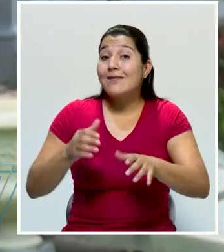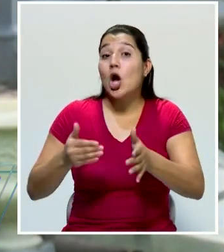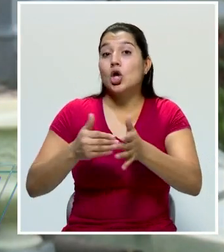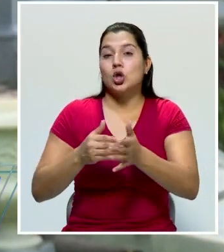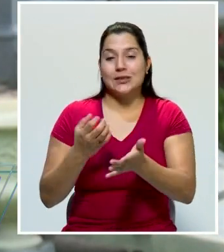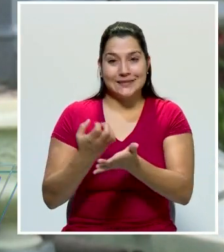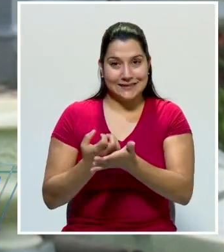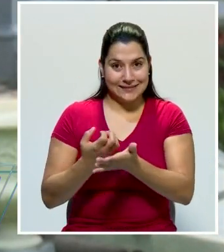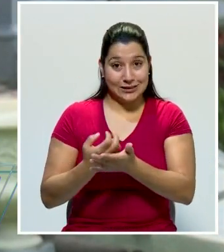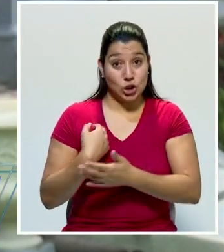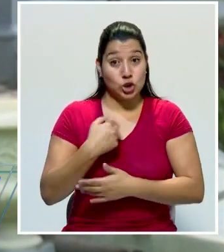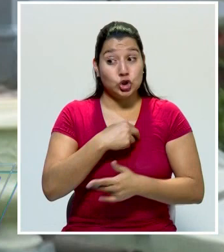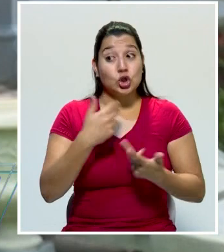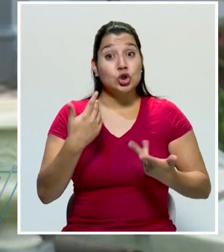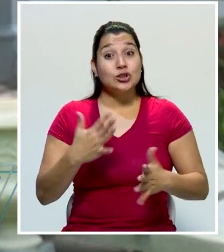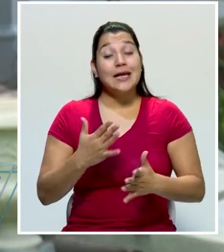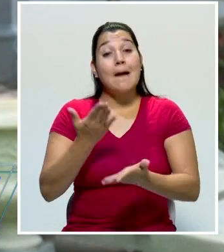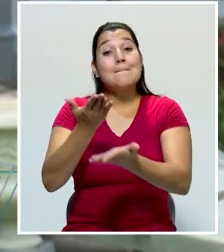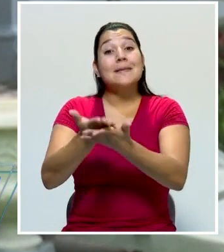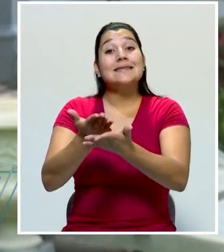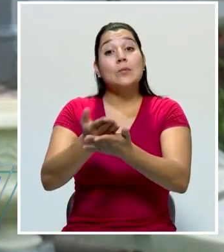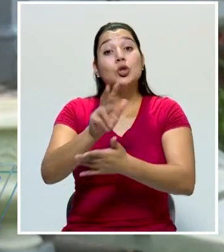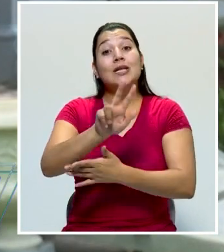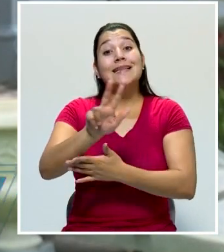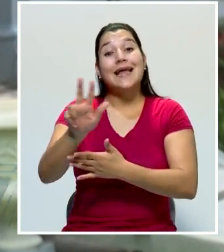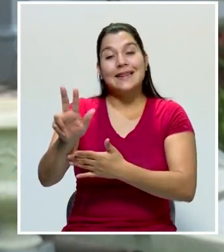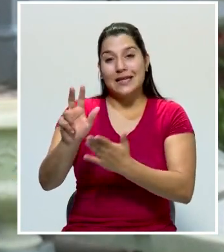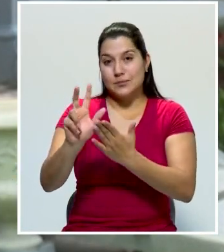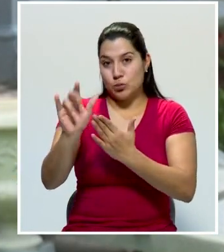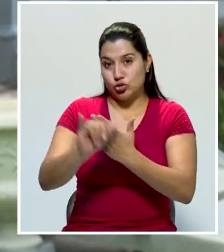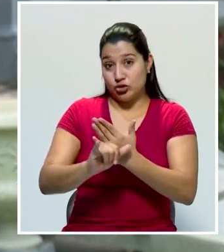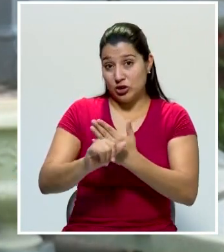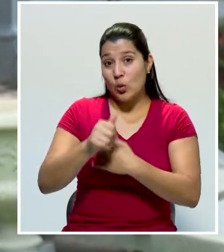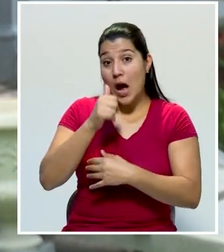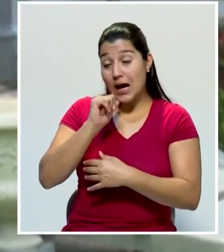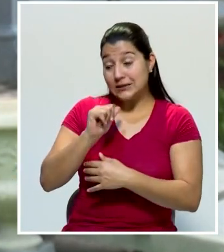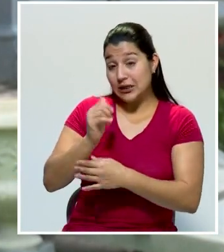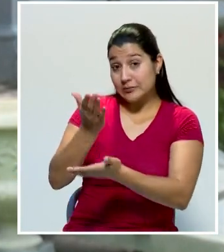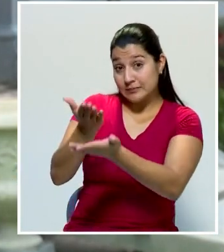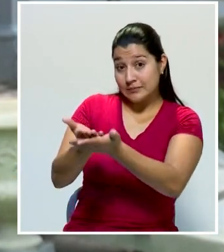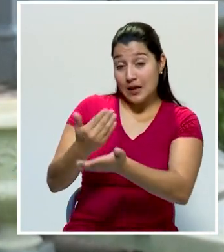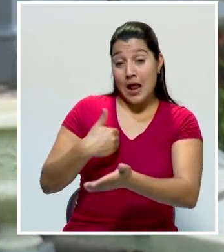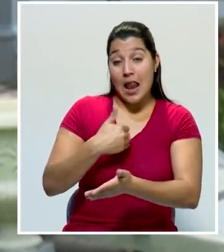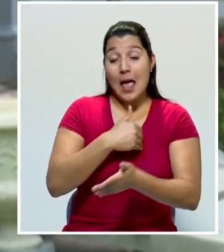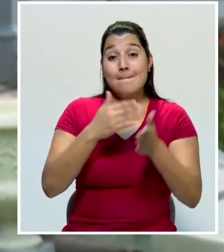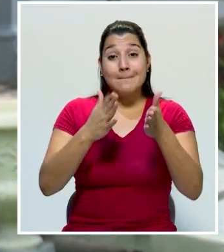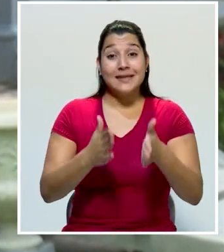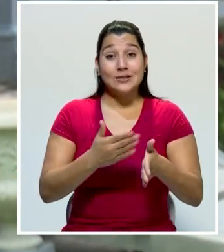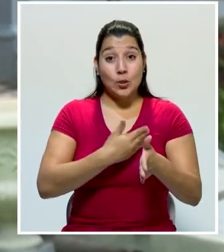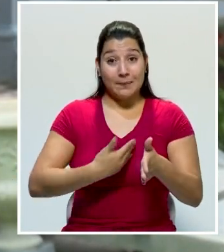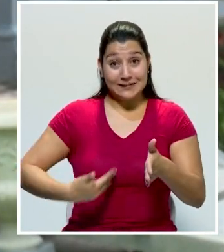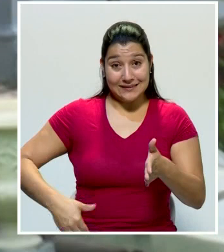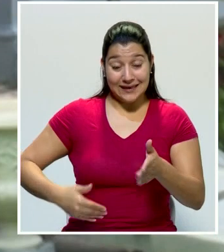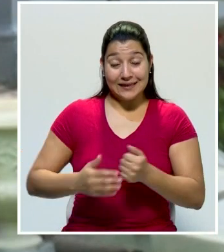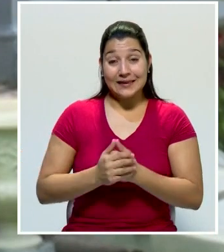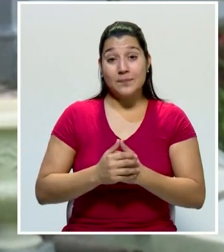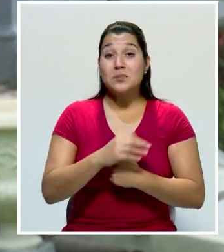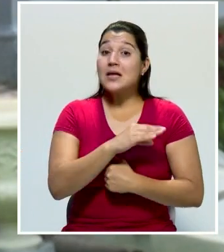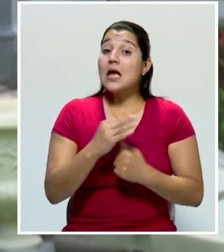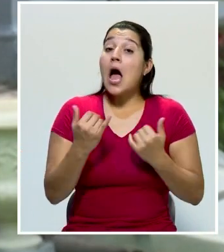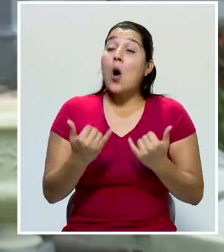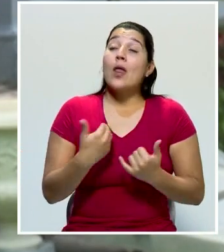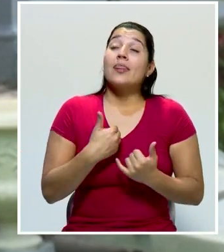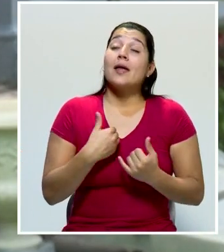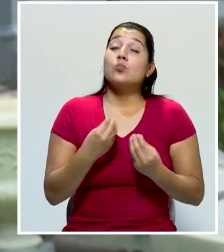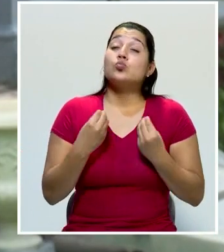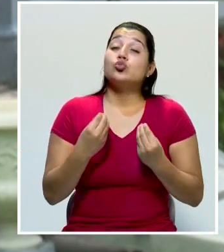presentado 33 iniciativas el día de ayer al señor ministro de la Presidencia y tenemos mucha fe de que